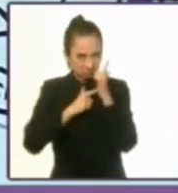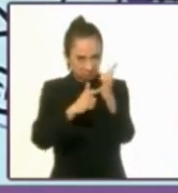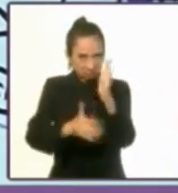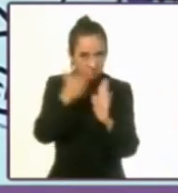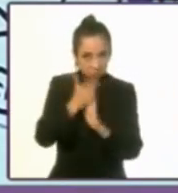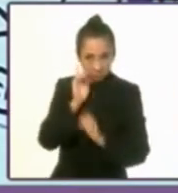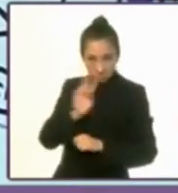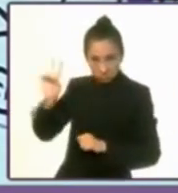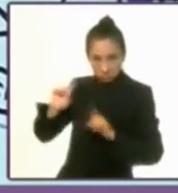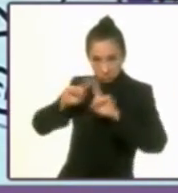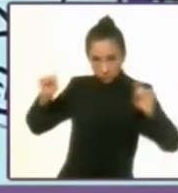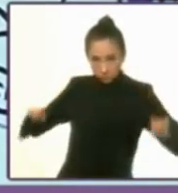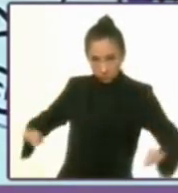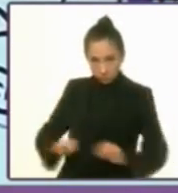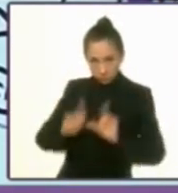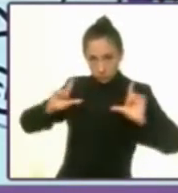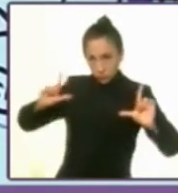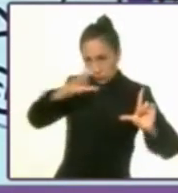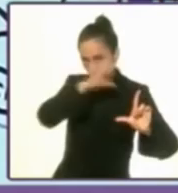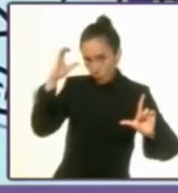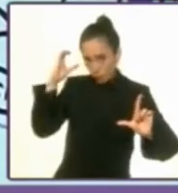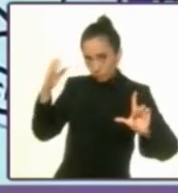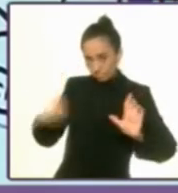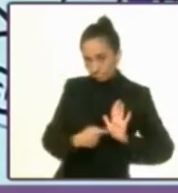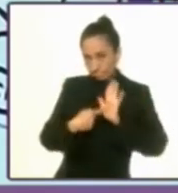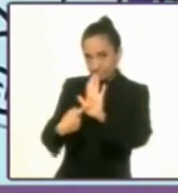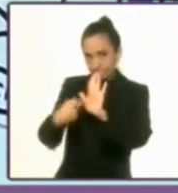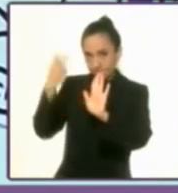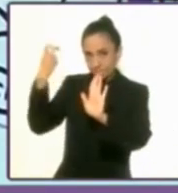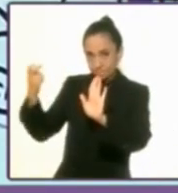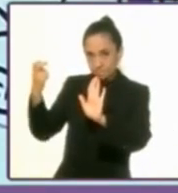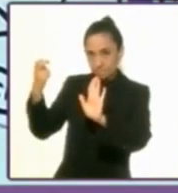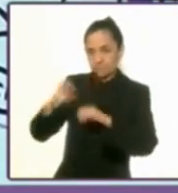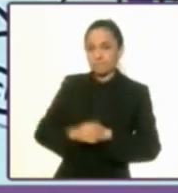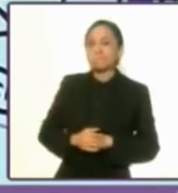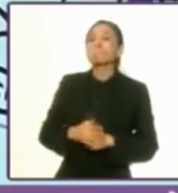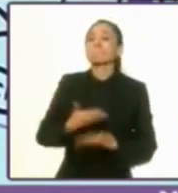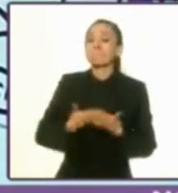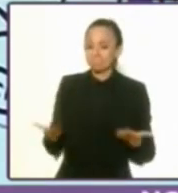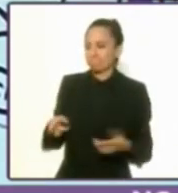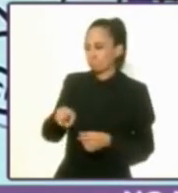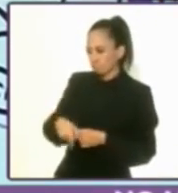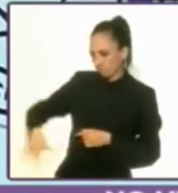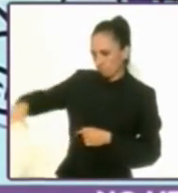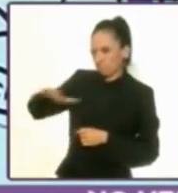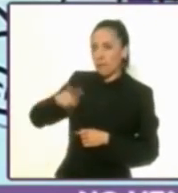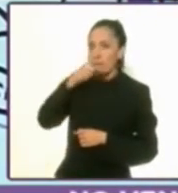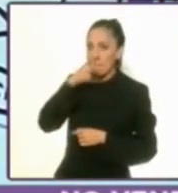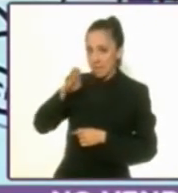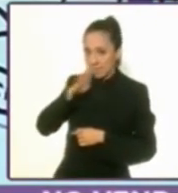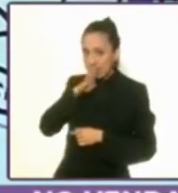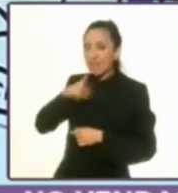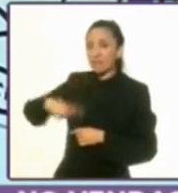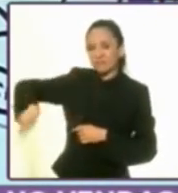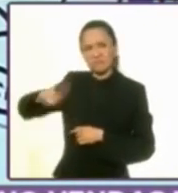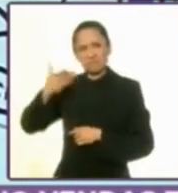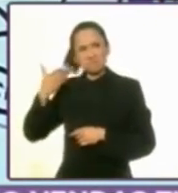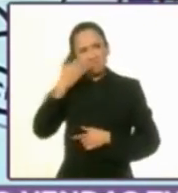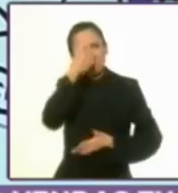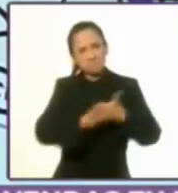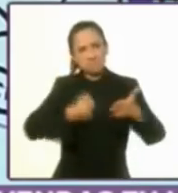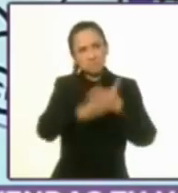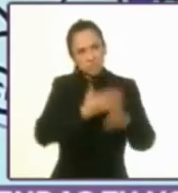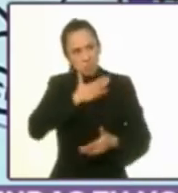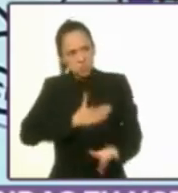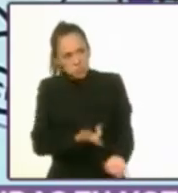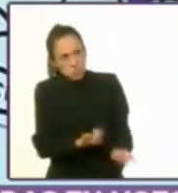aquí tienen así que en nombre de los padres que reclaman justicia claudia